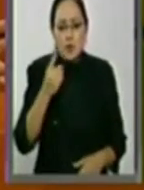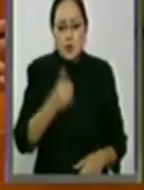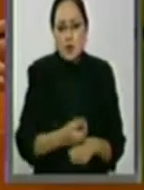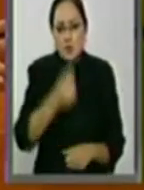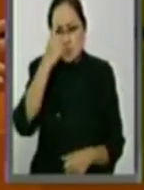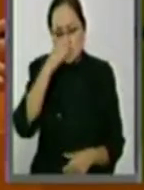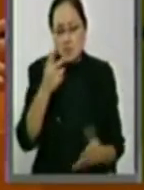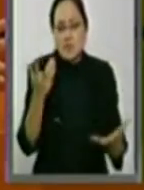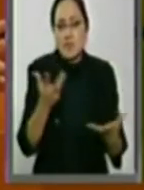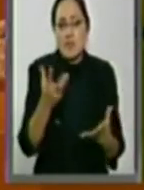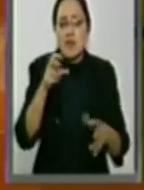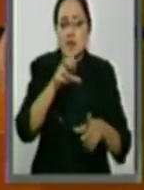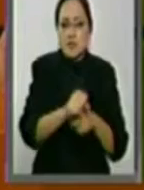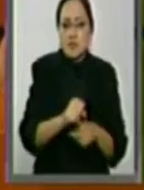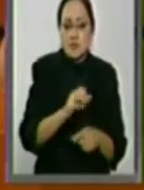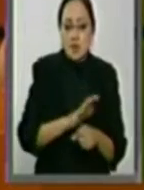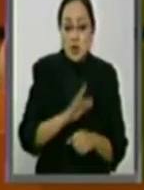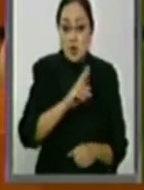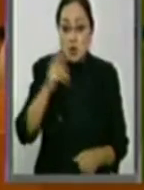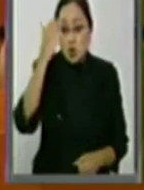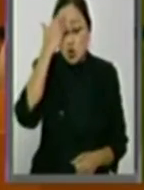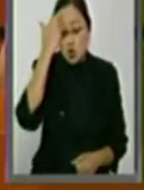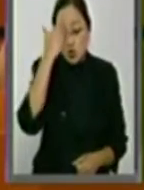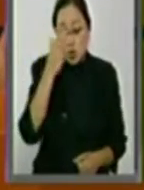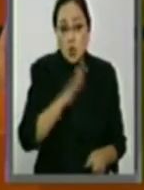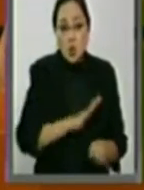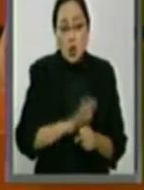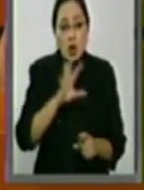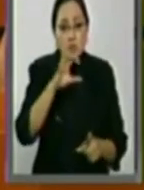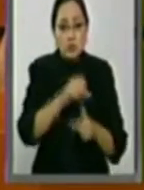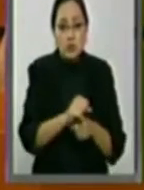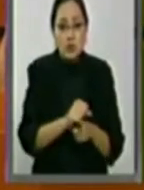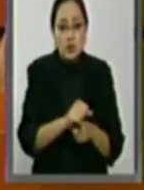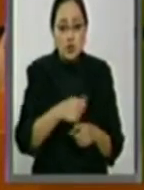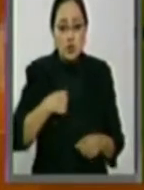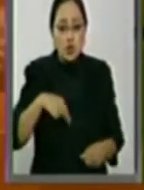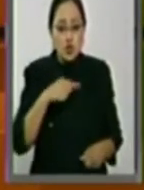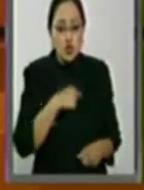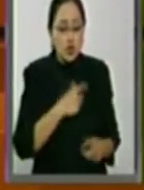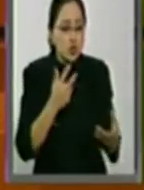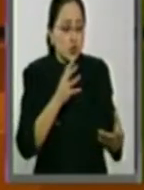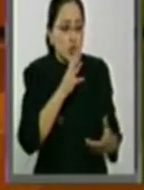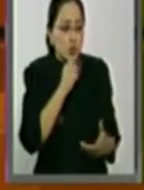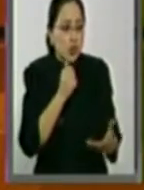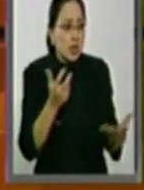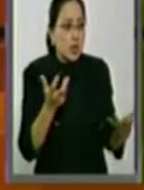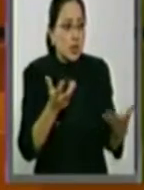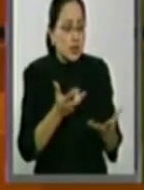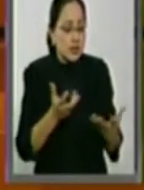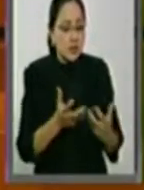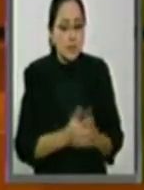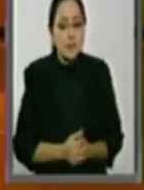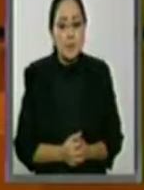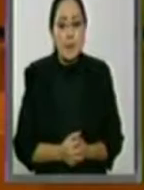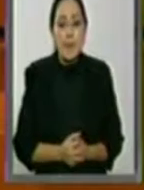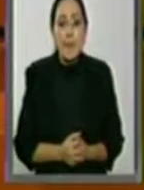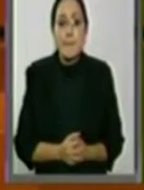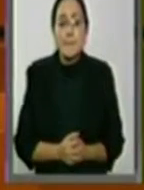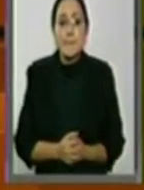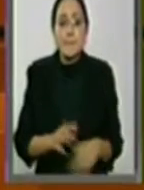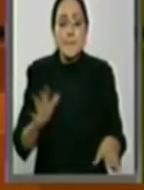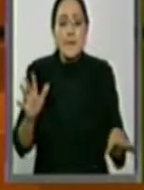lograr, hay que reconocerlo, lo que nosotros no pudimos concretar. Una reforma del